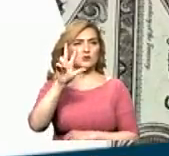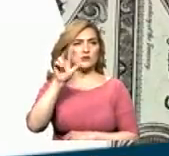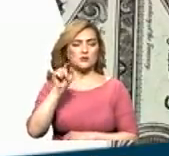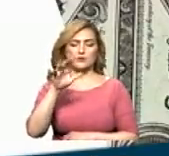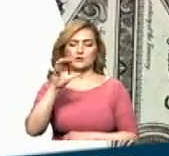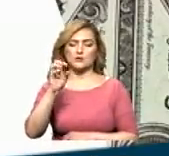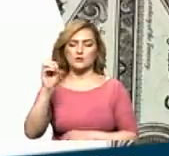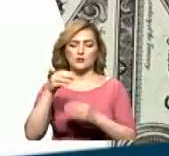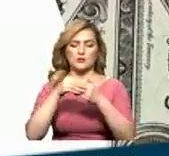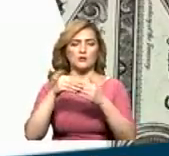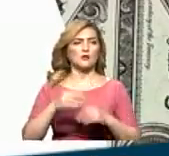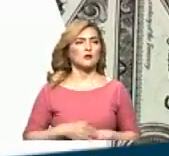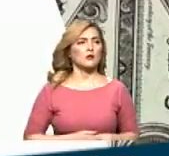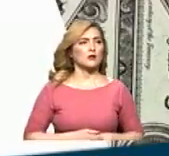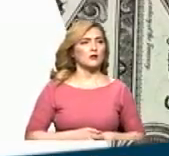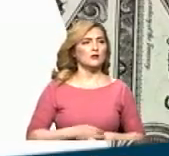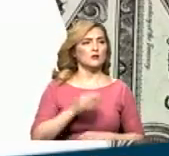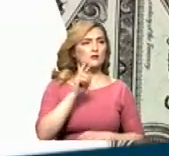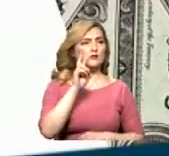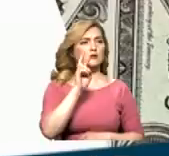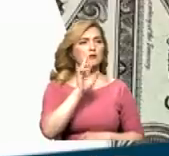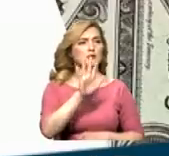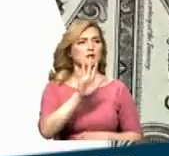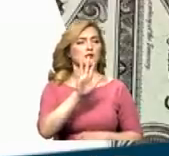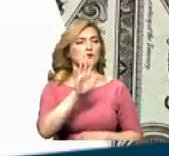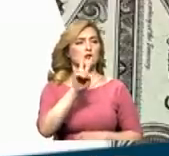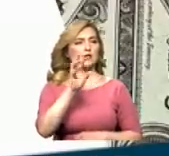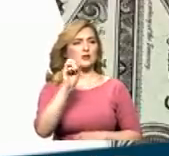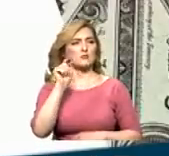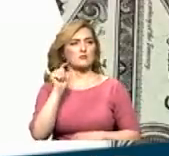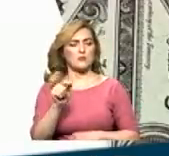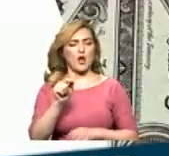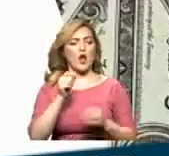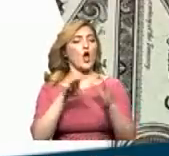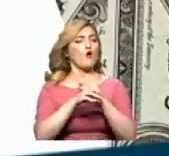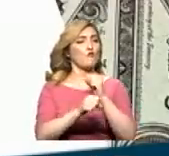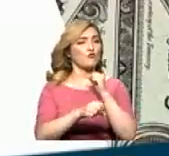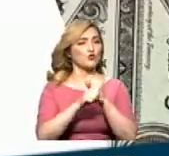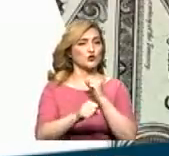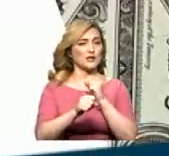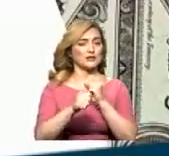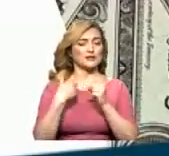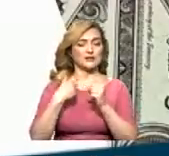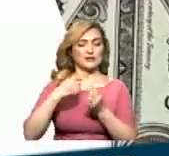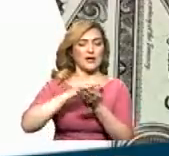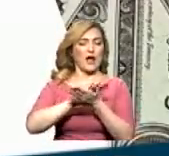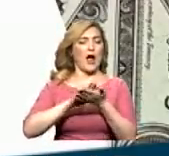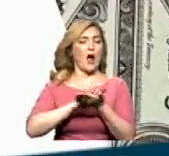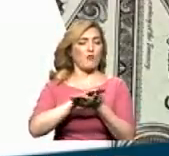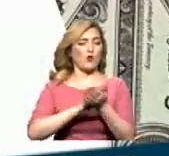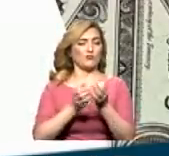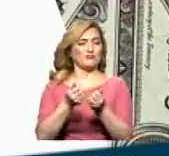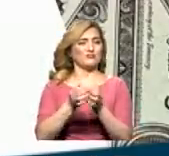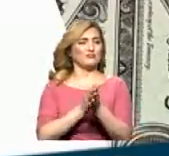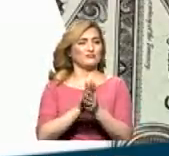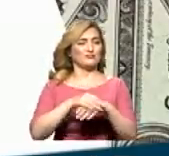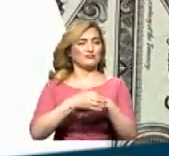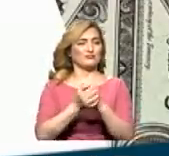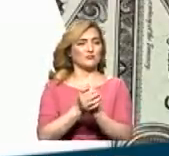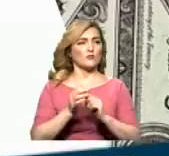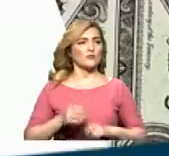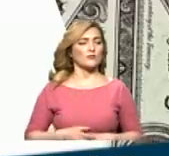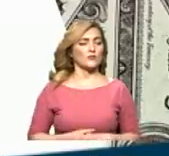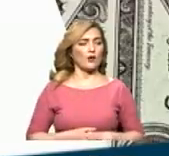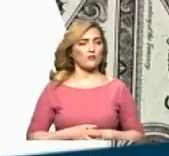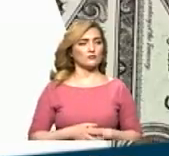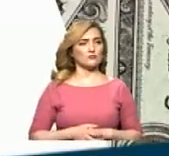$323.500, 200.000 fundas de jabón líquido con su dispensador por $532.000, 200.000 frascos de alcohol gel